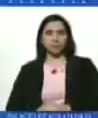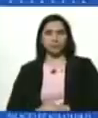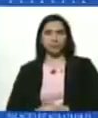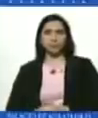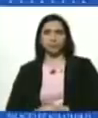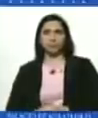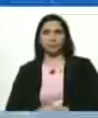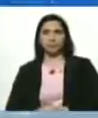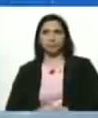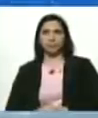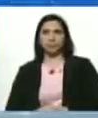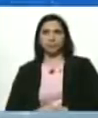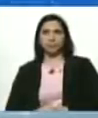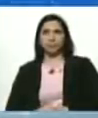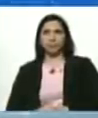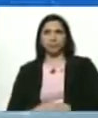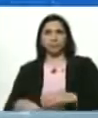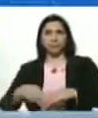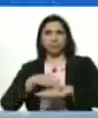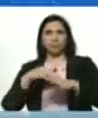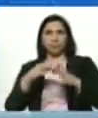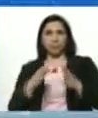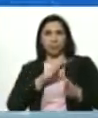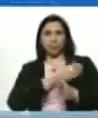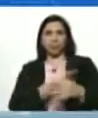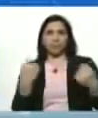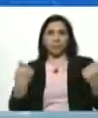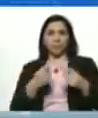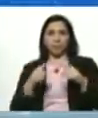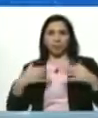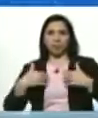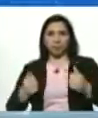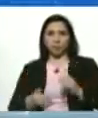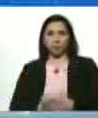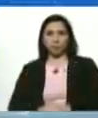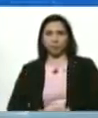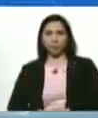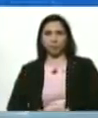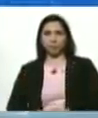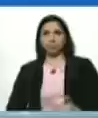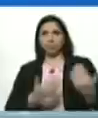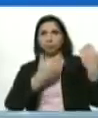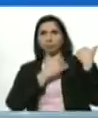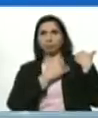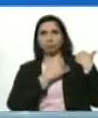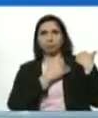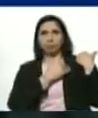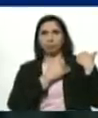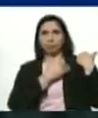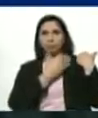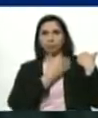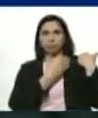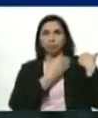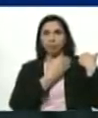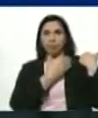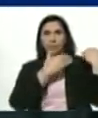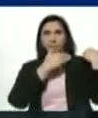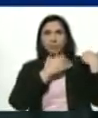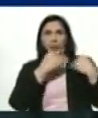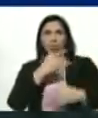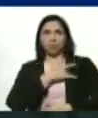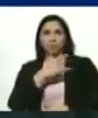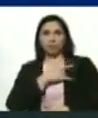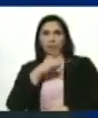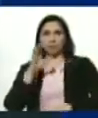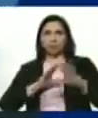alvarado el ministro del poder popular para la salud y rector el rector de la universidad de las ciencias de la